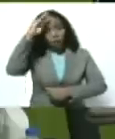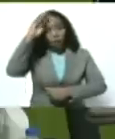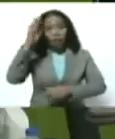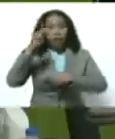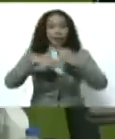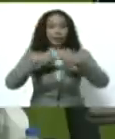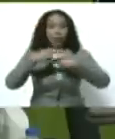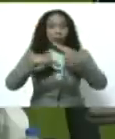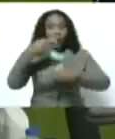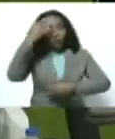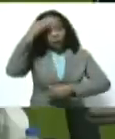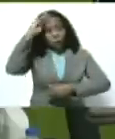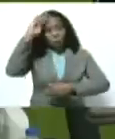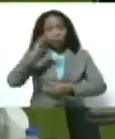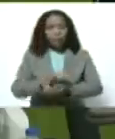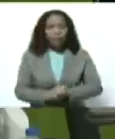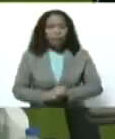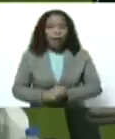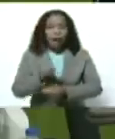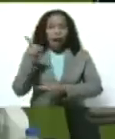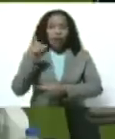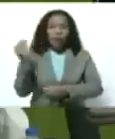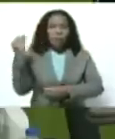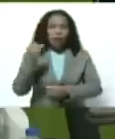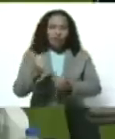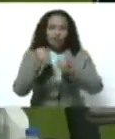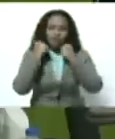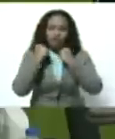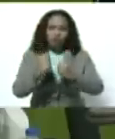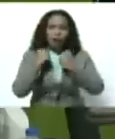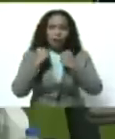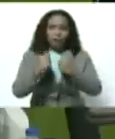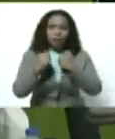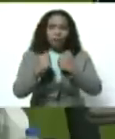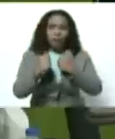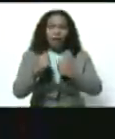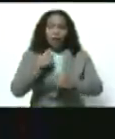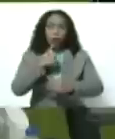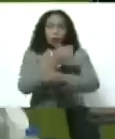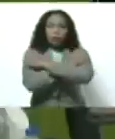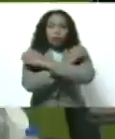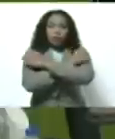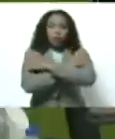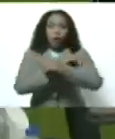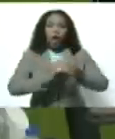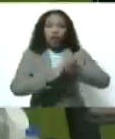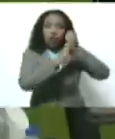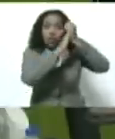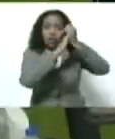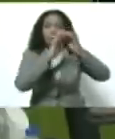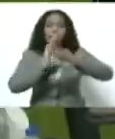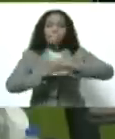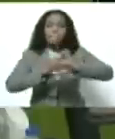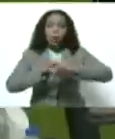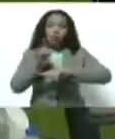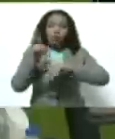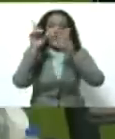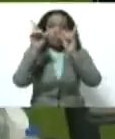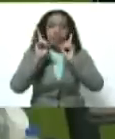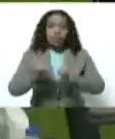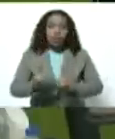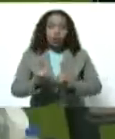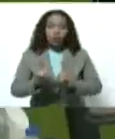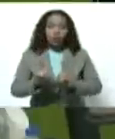revolución cubana son más fuertes que nunca. Y felicito a los líderes por su decisión y